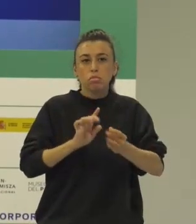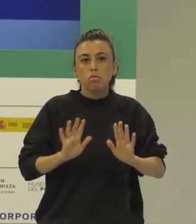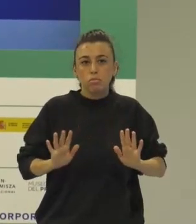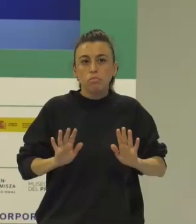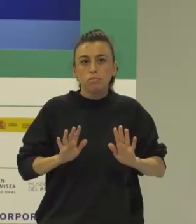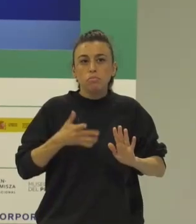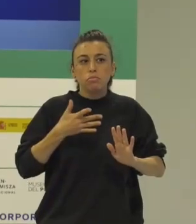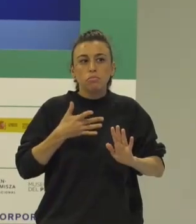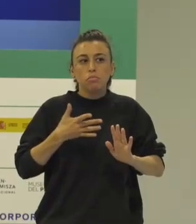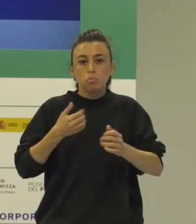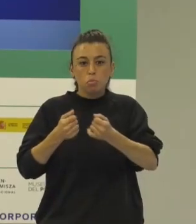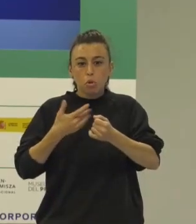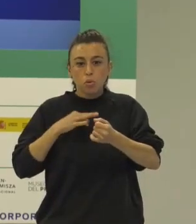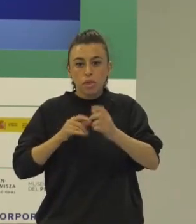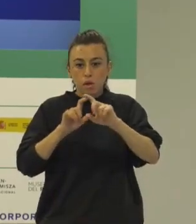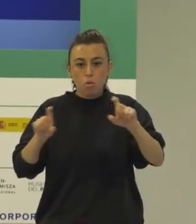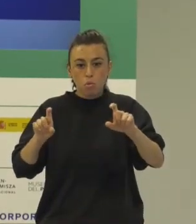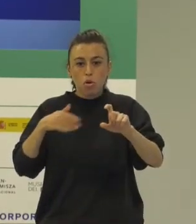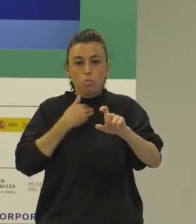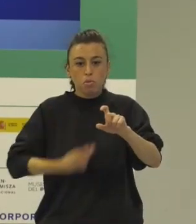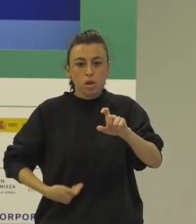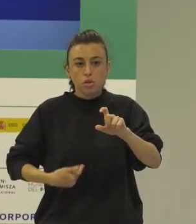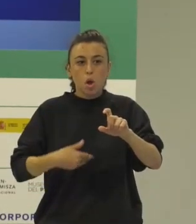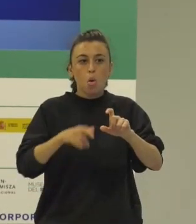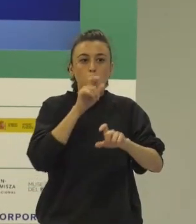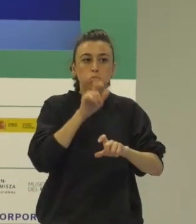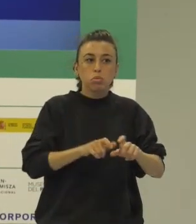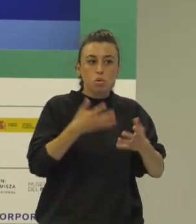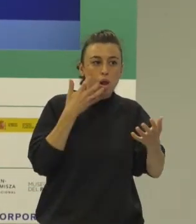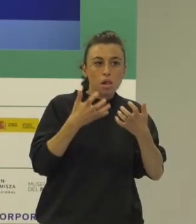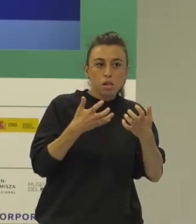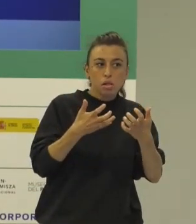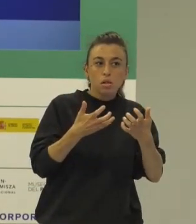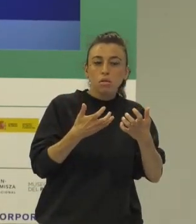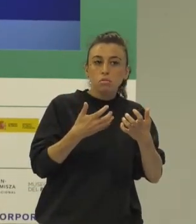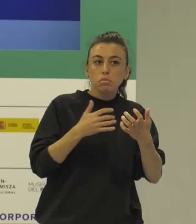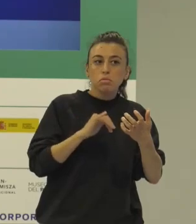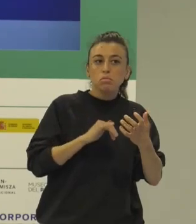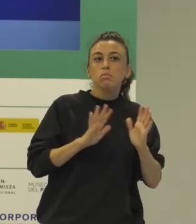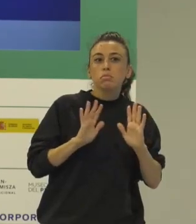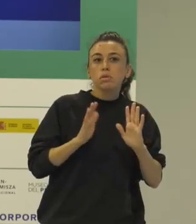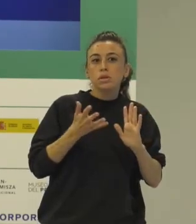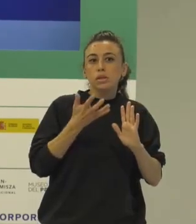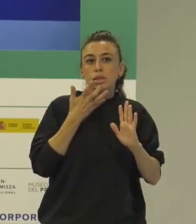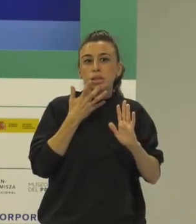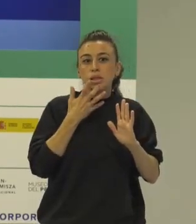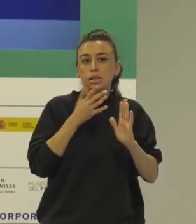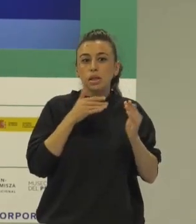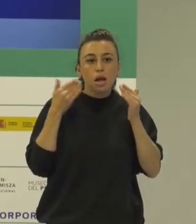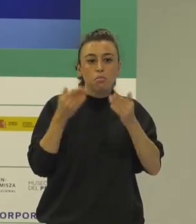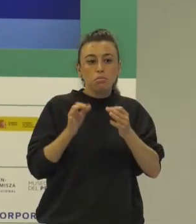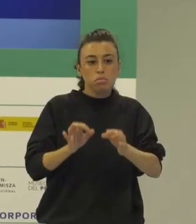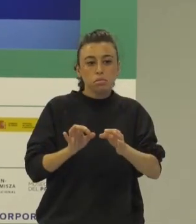un empresario, puede ser lo que sea, un artista puede ser un poderoso. Entonces, si tú no apuntas ahí, no estás haciendo buen periodismo.